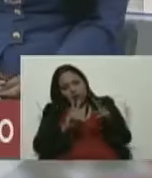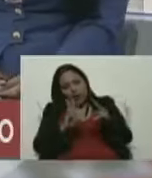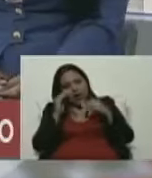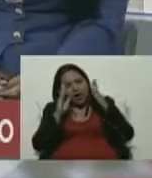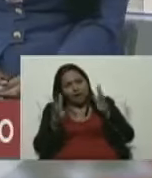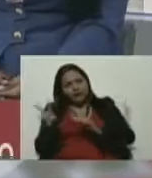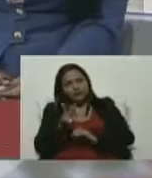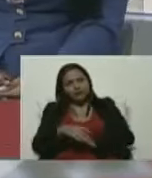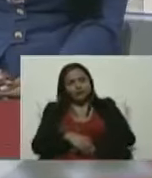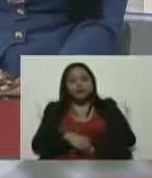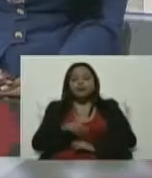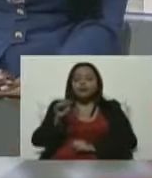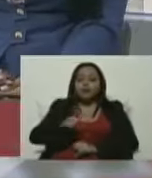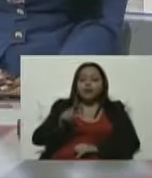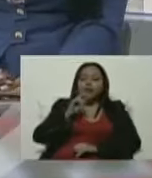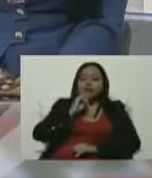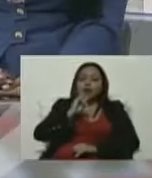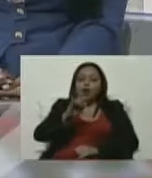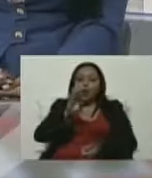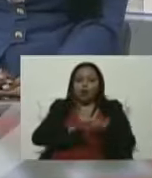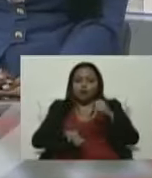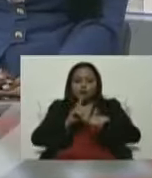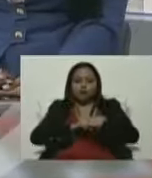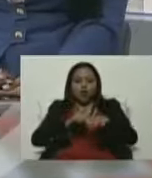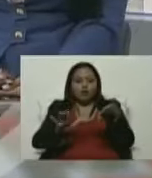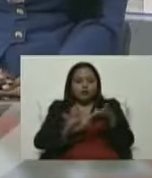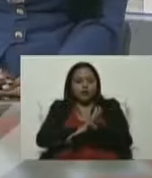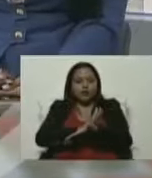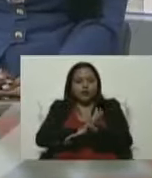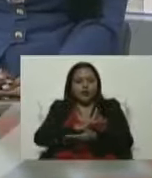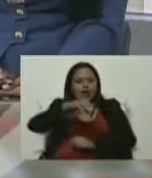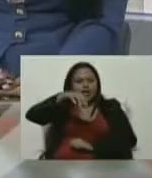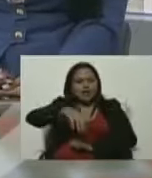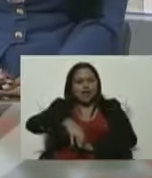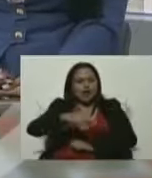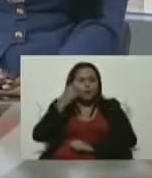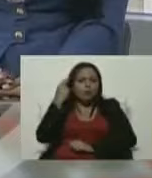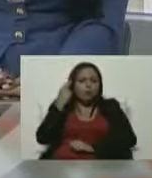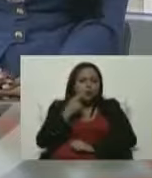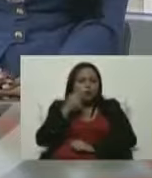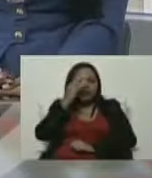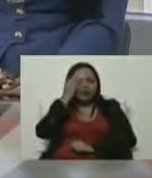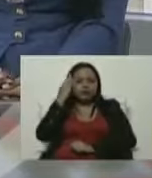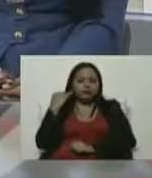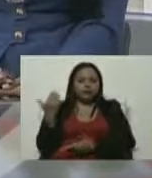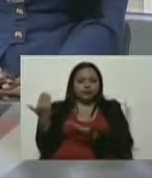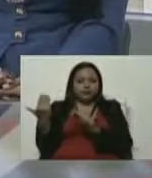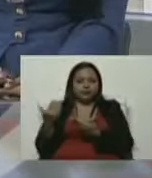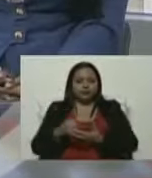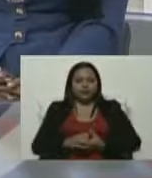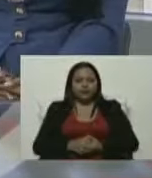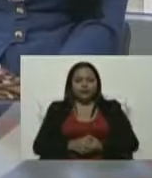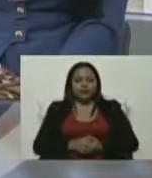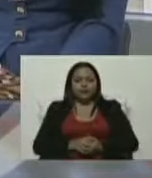Vamos entonces con información de última hora y las imágenes de lo que está ocurriendo en el estado Bolívar. Escuchemos.